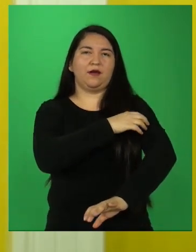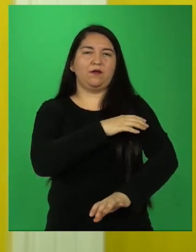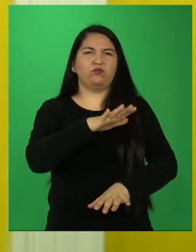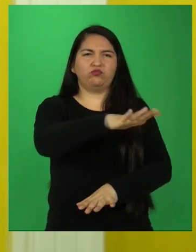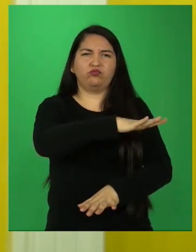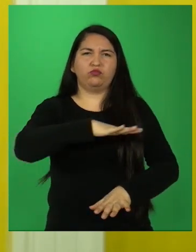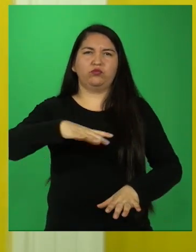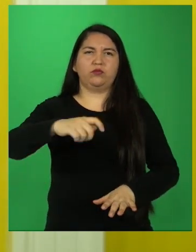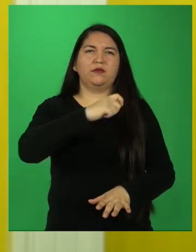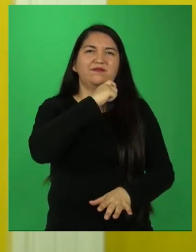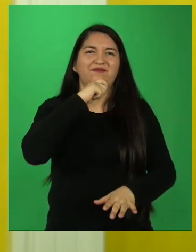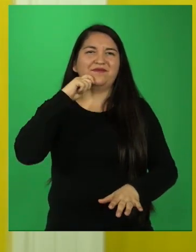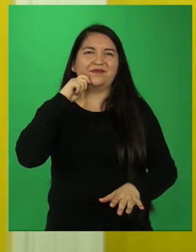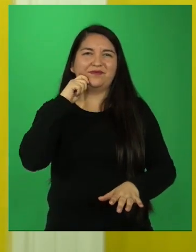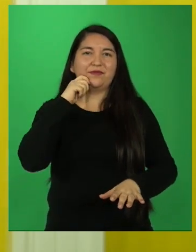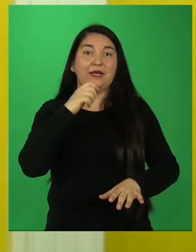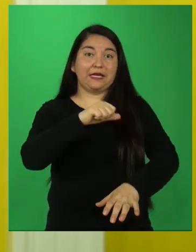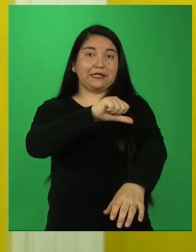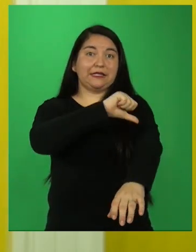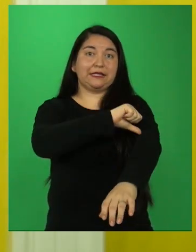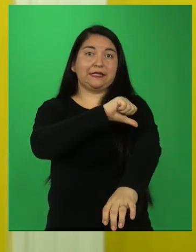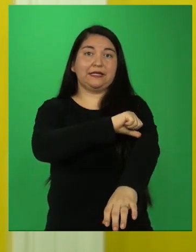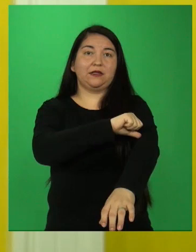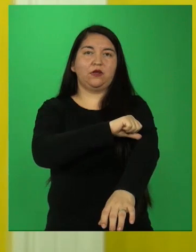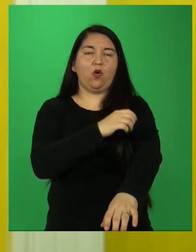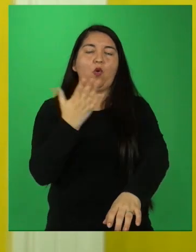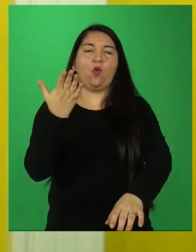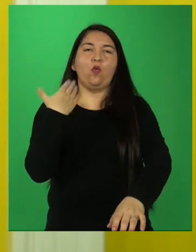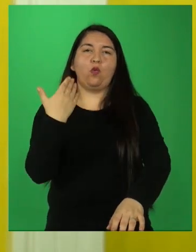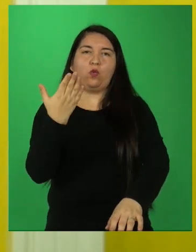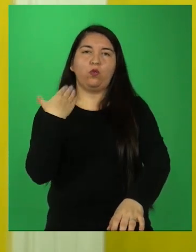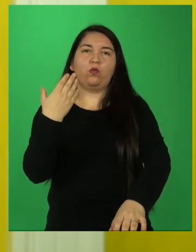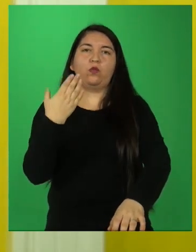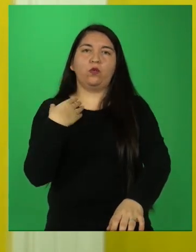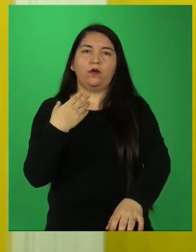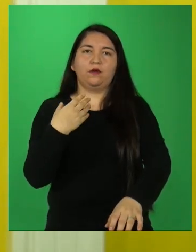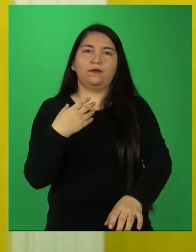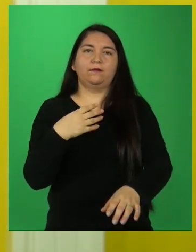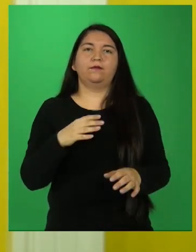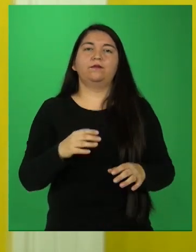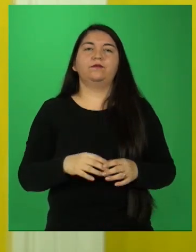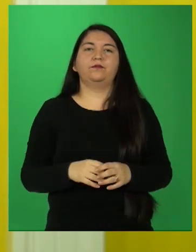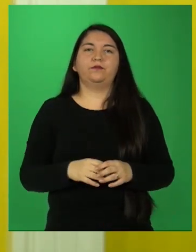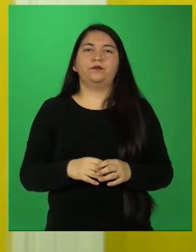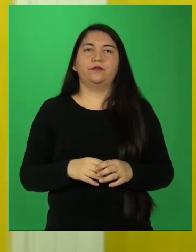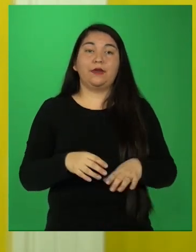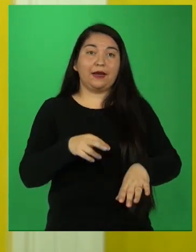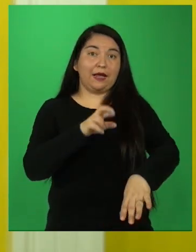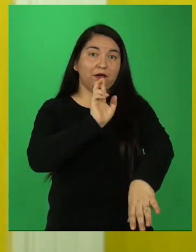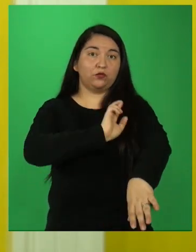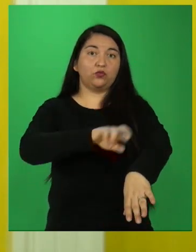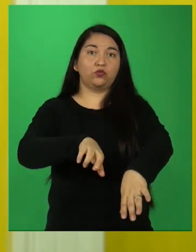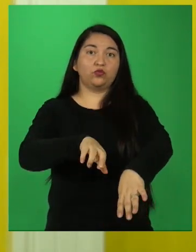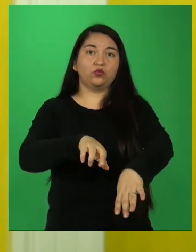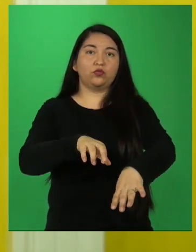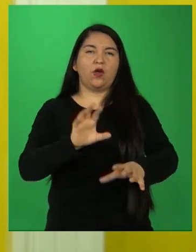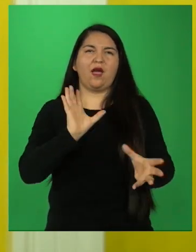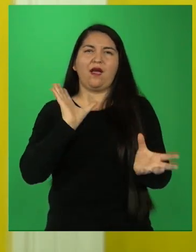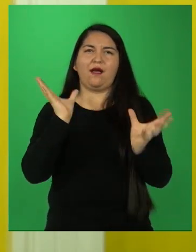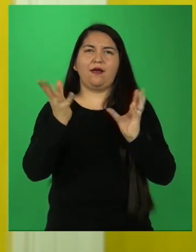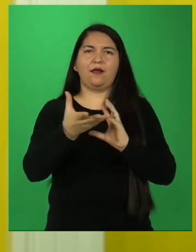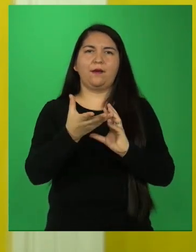árida, centro ya un poco más caluroso, templado, y hacia el sur tenemos un clima más frío.